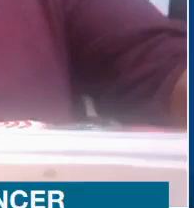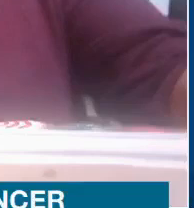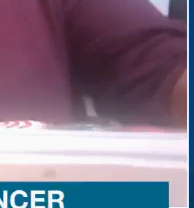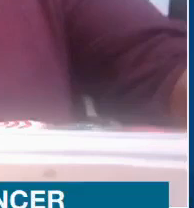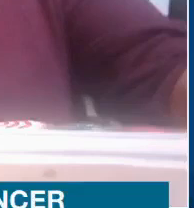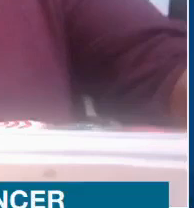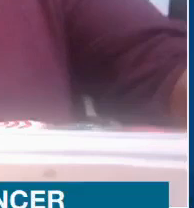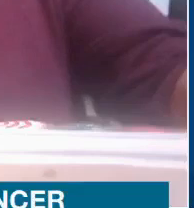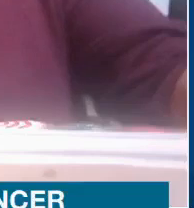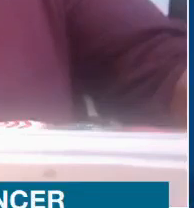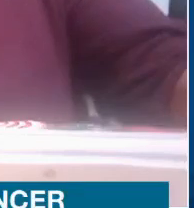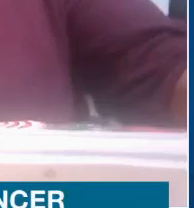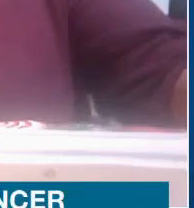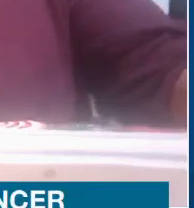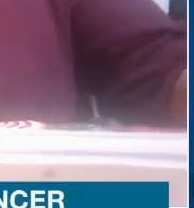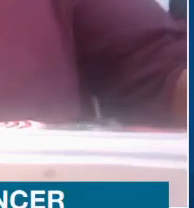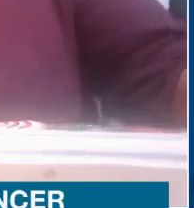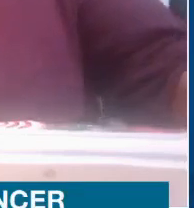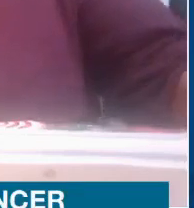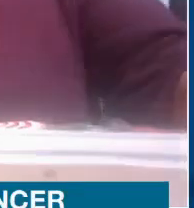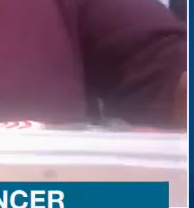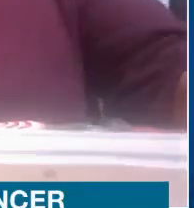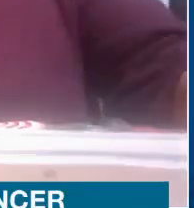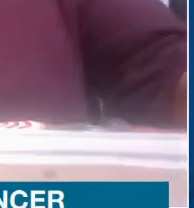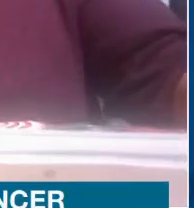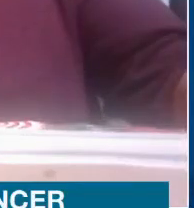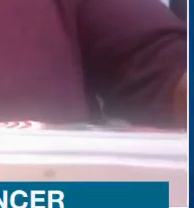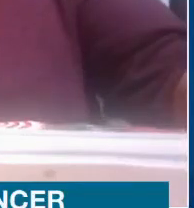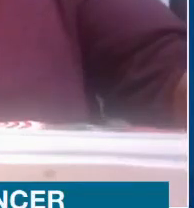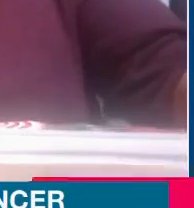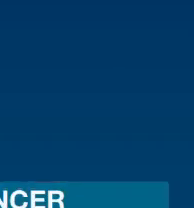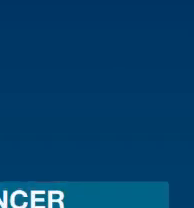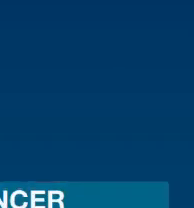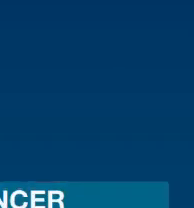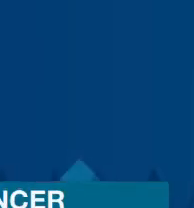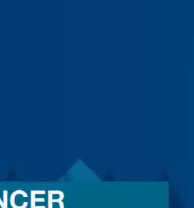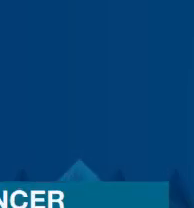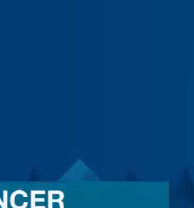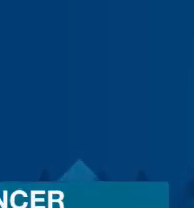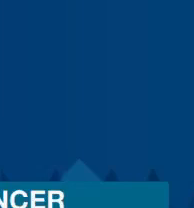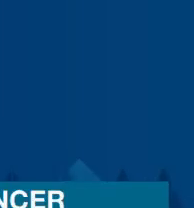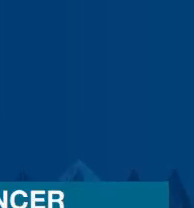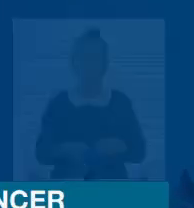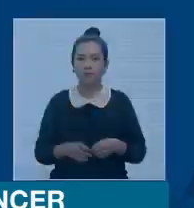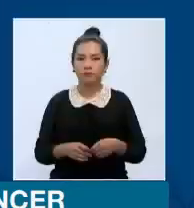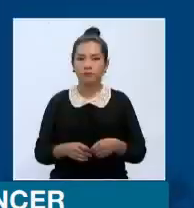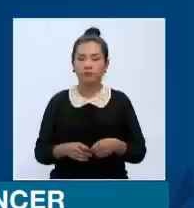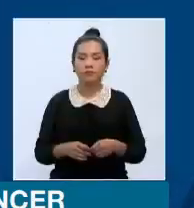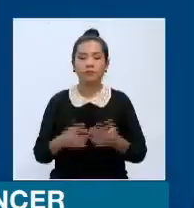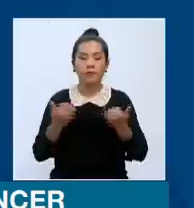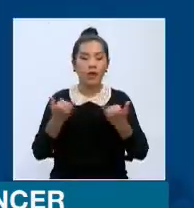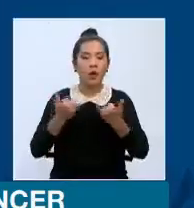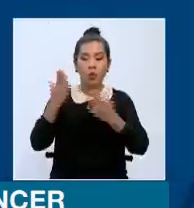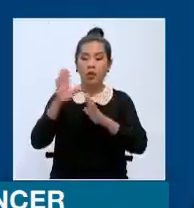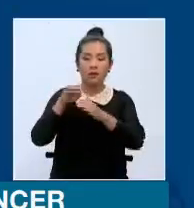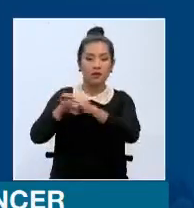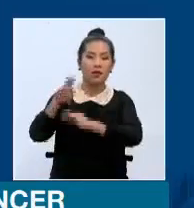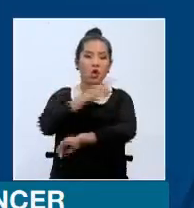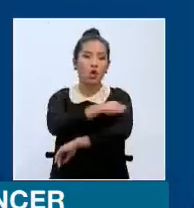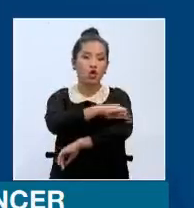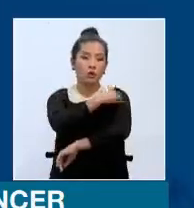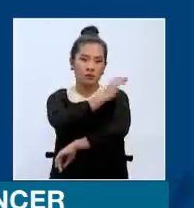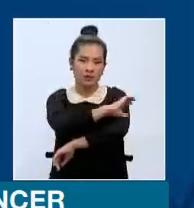como este. Es así. Ahora en el hospital de clínicas, en la cuando estaba